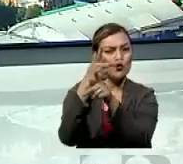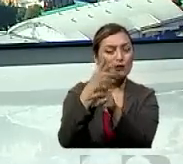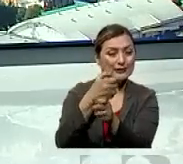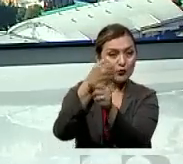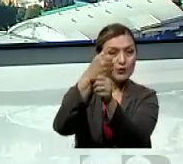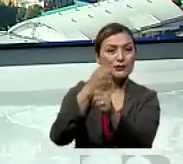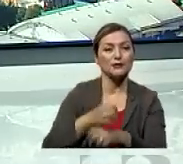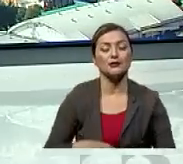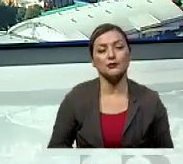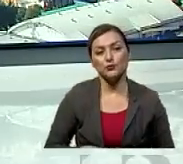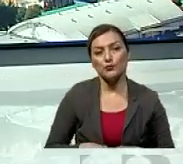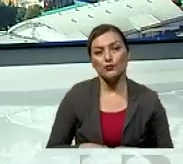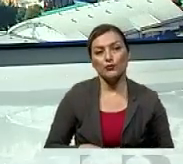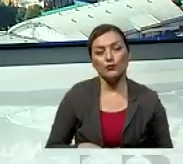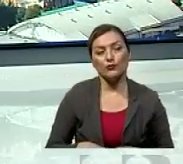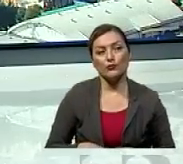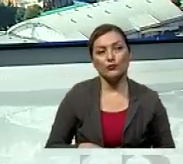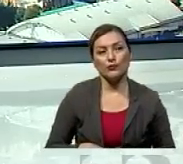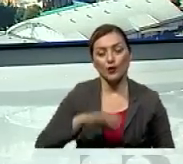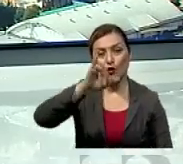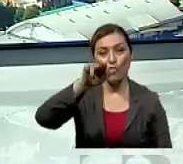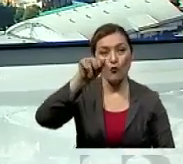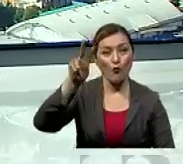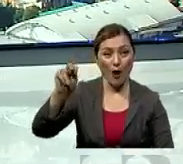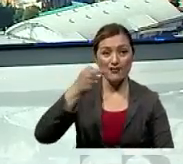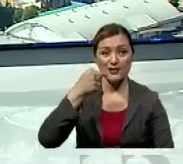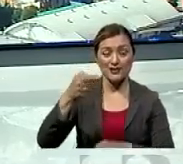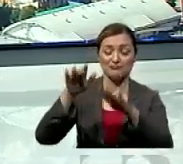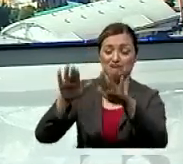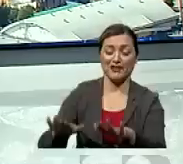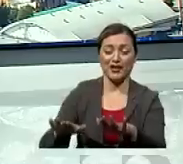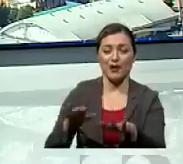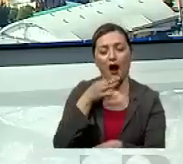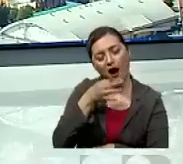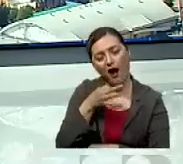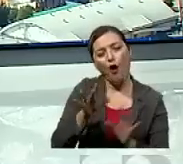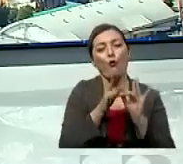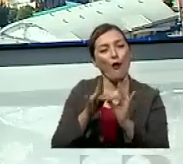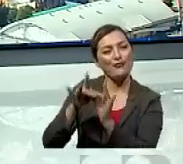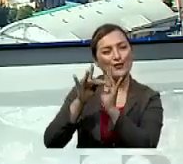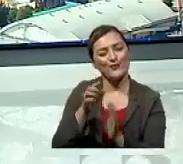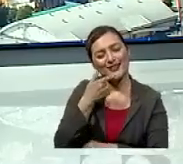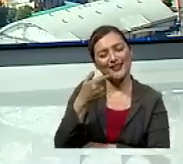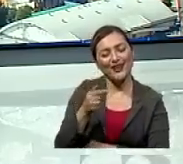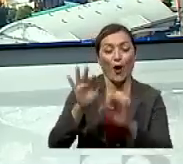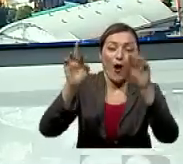seguridad de los más pequeños. Me dijeron que Juan Miguel se iba a quedar ahí en la escuelita para contarles un cuento a los niños. Esperemos que... Ojalá no se